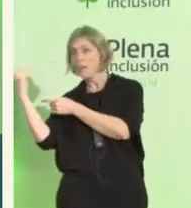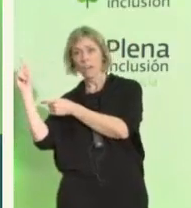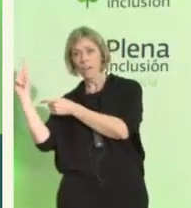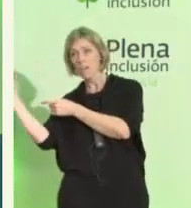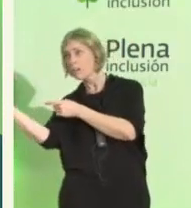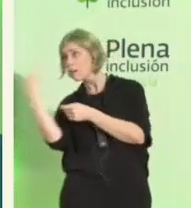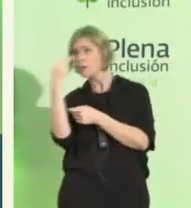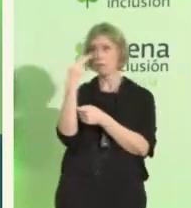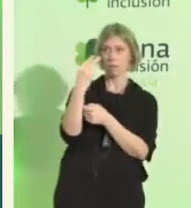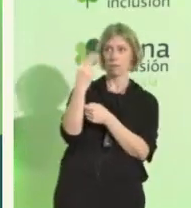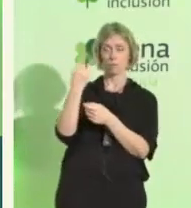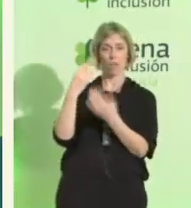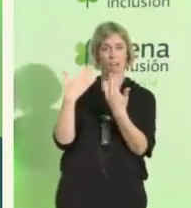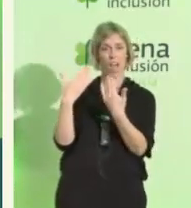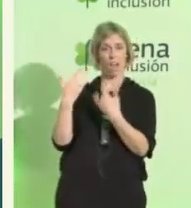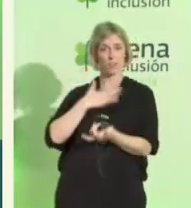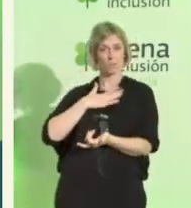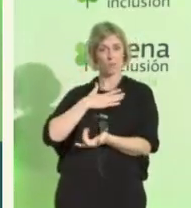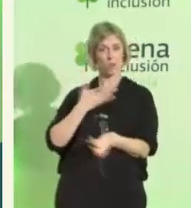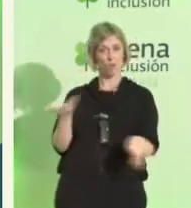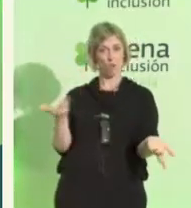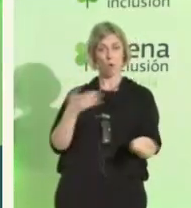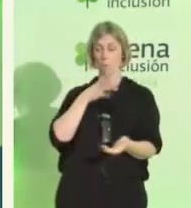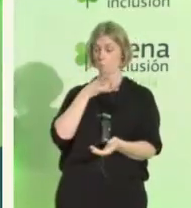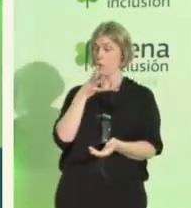porque si no no